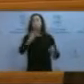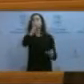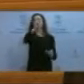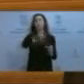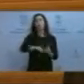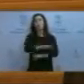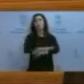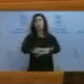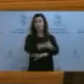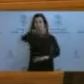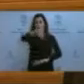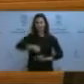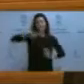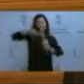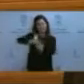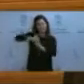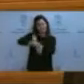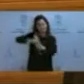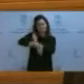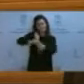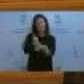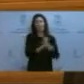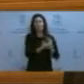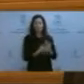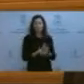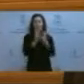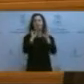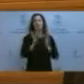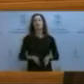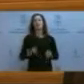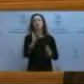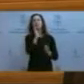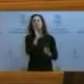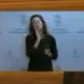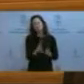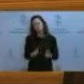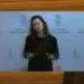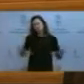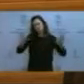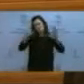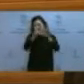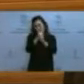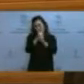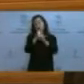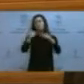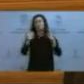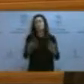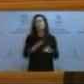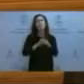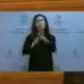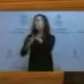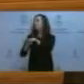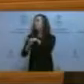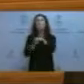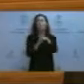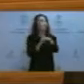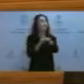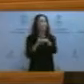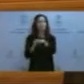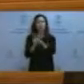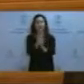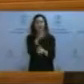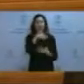debería estar dando explicaciones detalladas sobre un caso de corrupción bochornoso y que debería estar pidiendo perdón a los asturianos. A día de